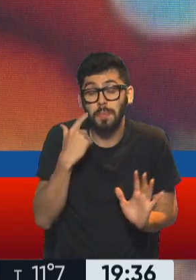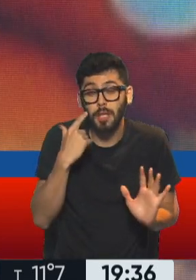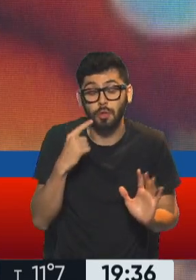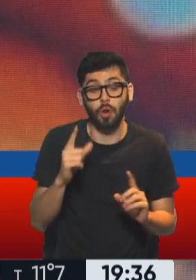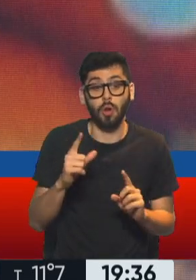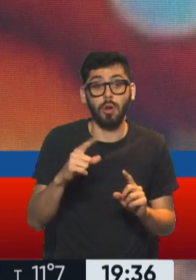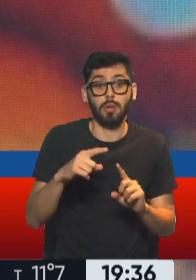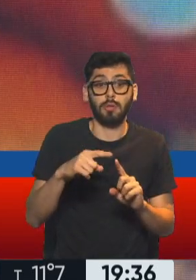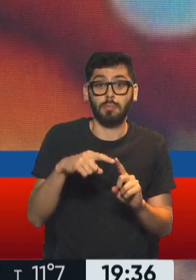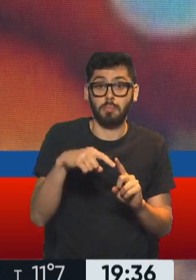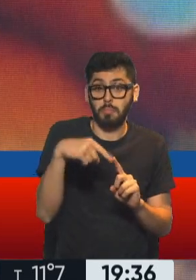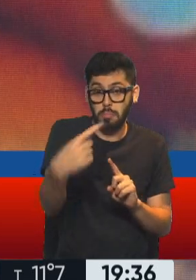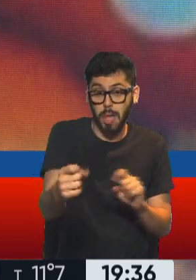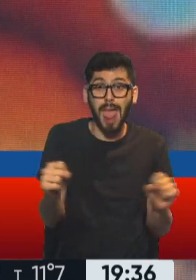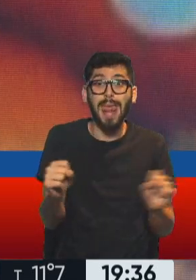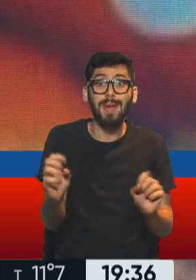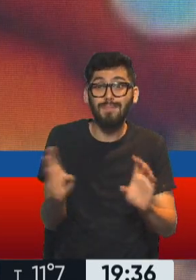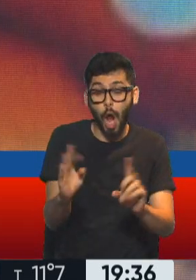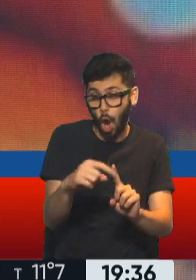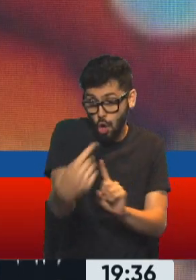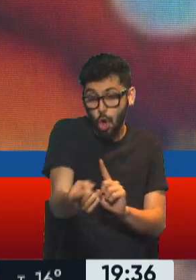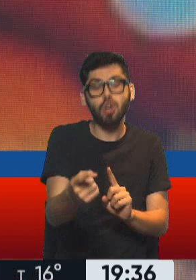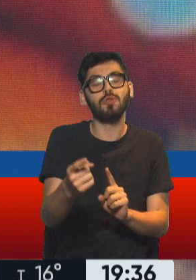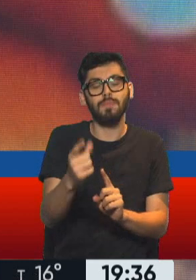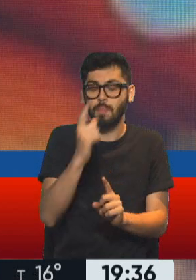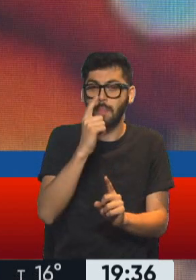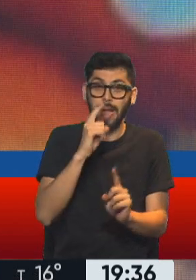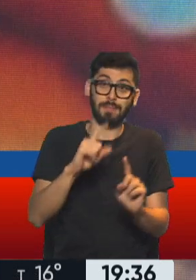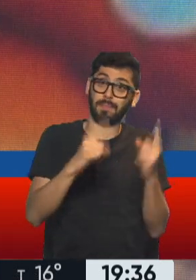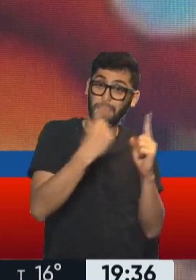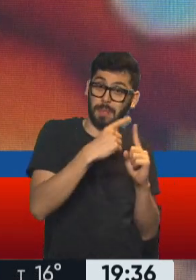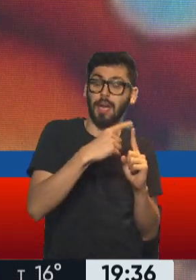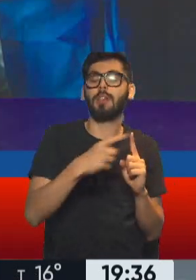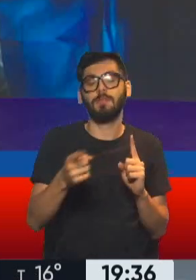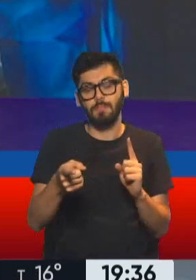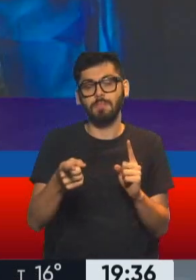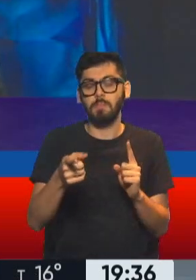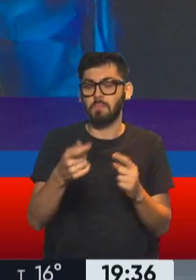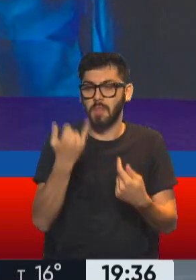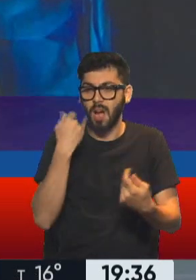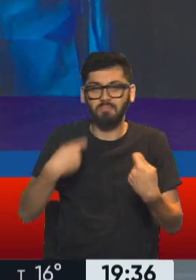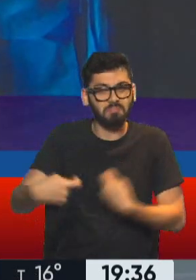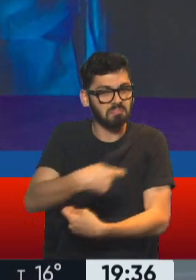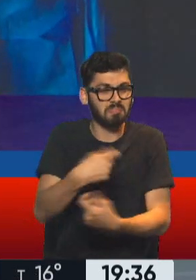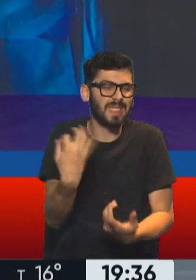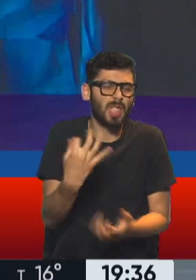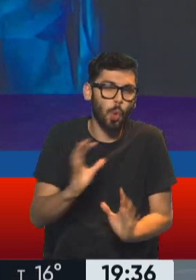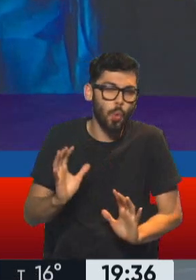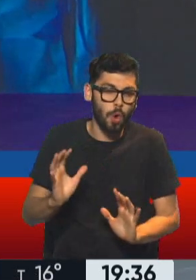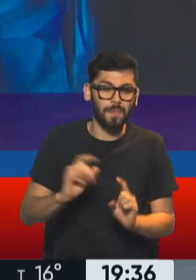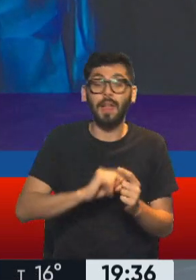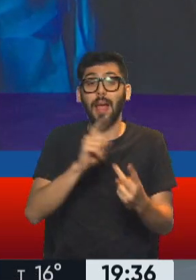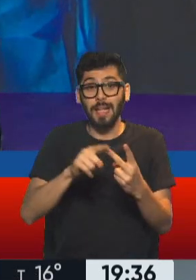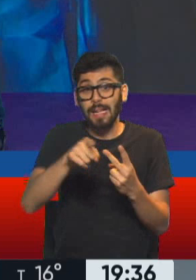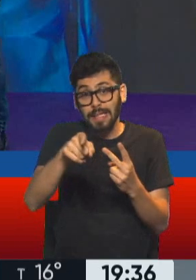invierno que viene, estas drogas, por lo menos la primera, va a estar disponible en el mercado casi seguramente. Esta quizá